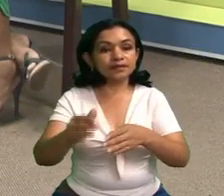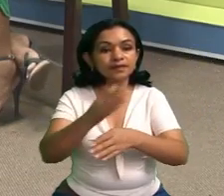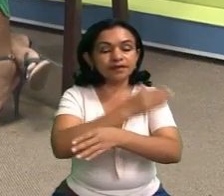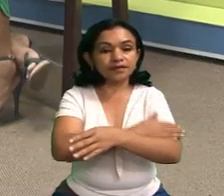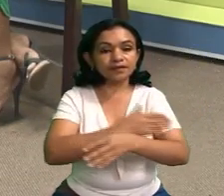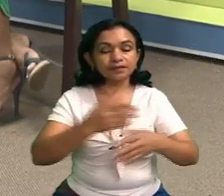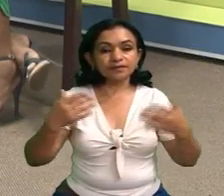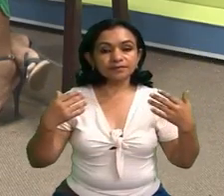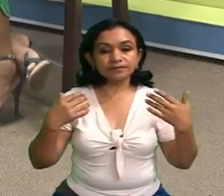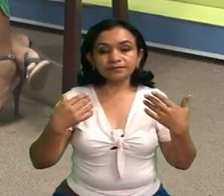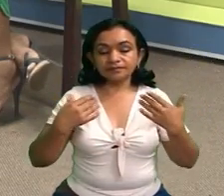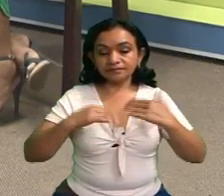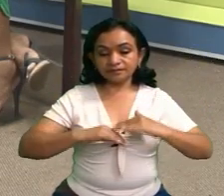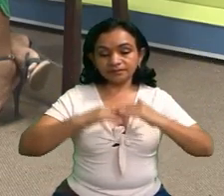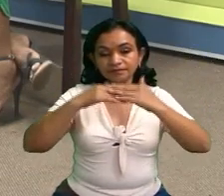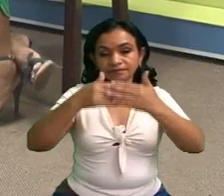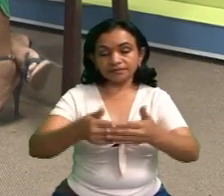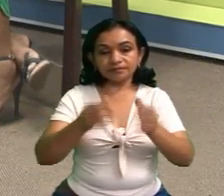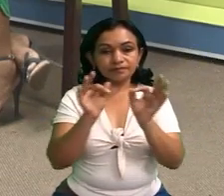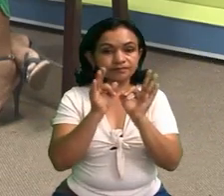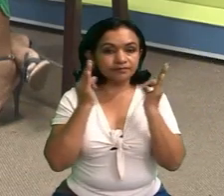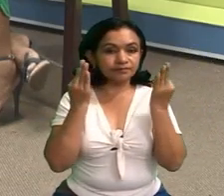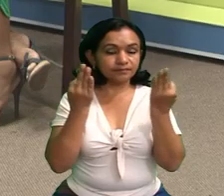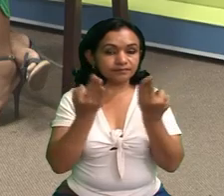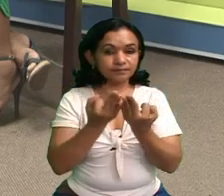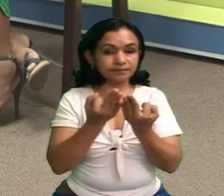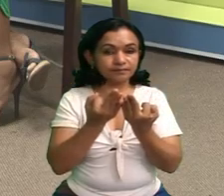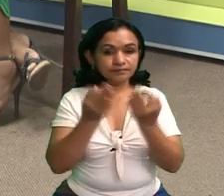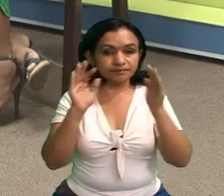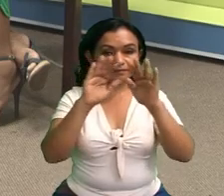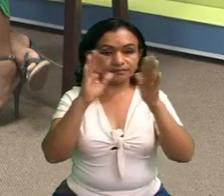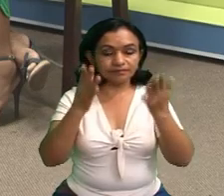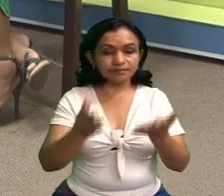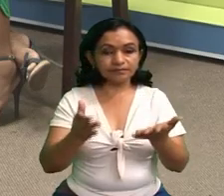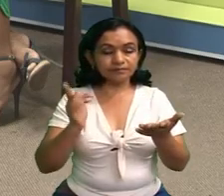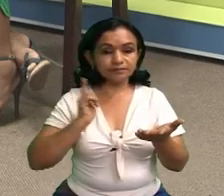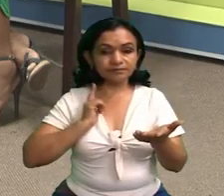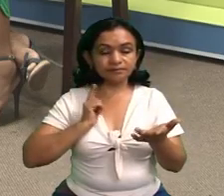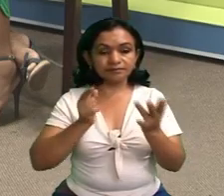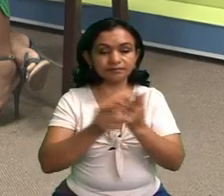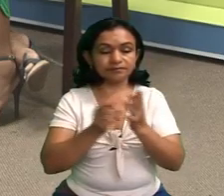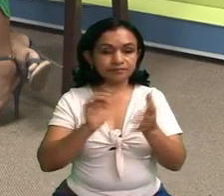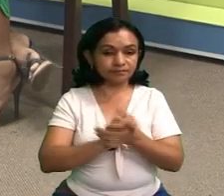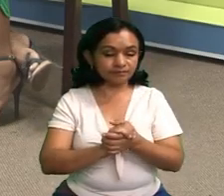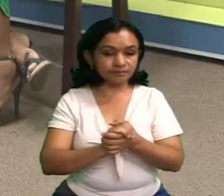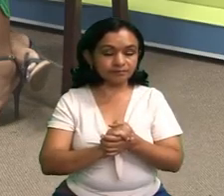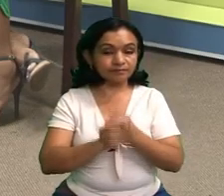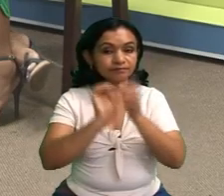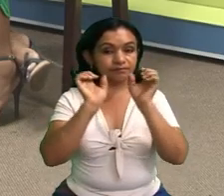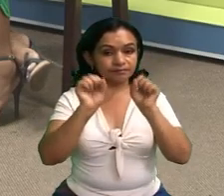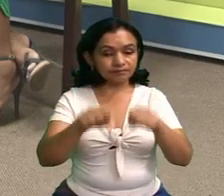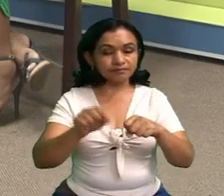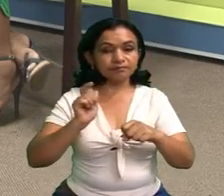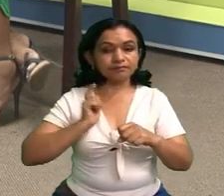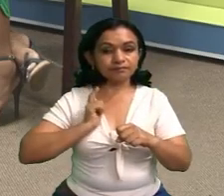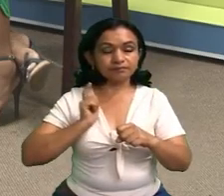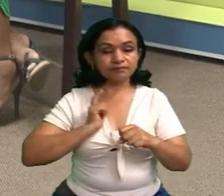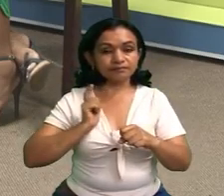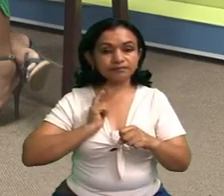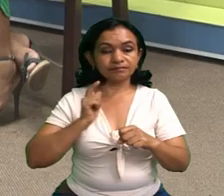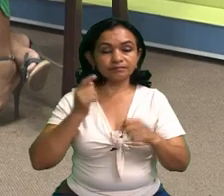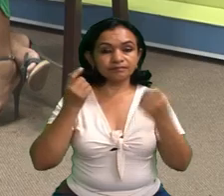embarazo. Es decir, una familia, una mujer que está planificando con su esposo, puede ocuparla dentro de